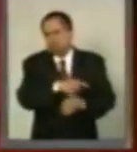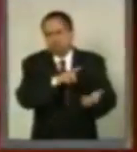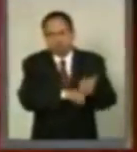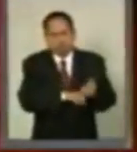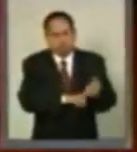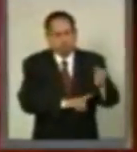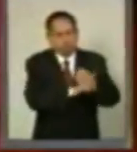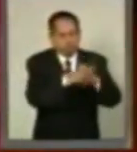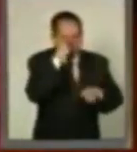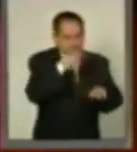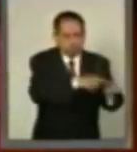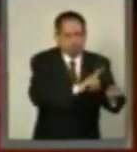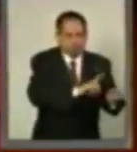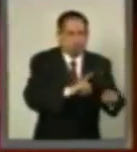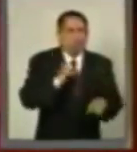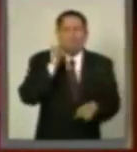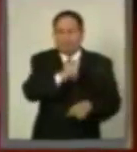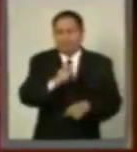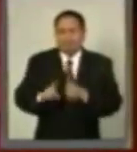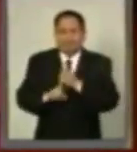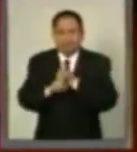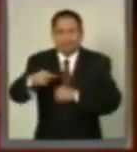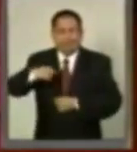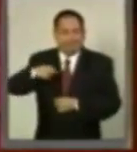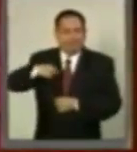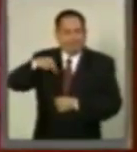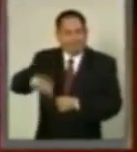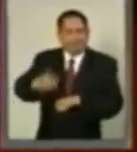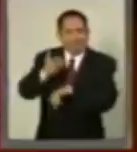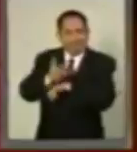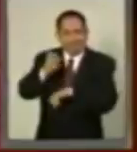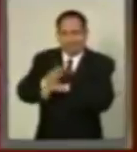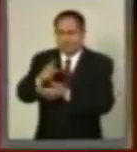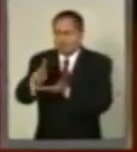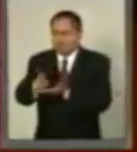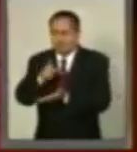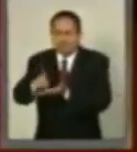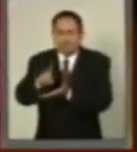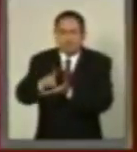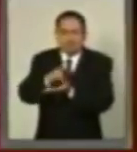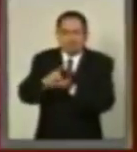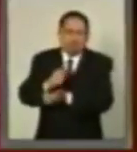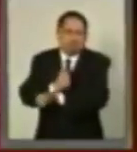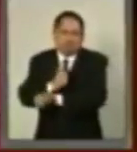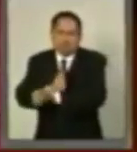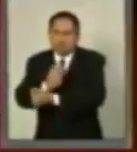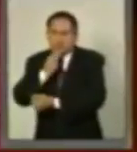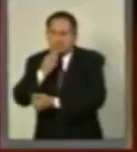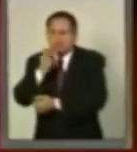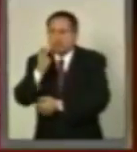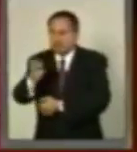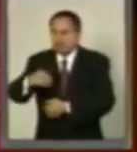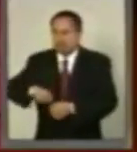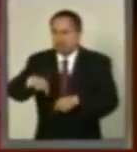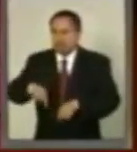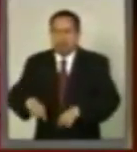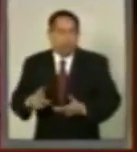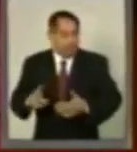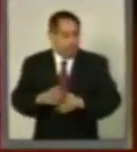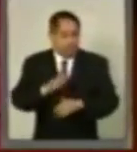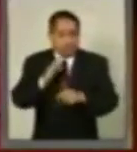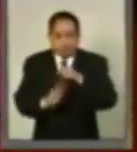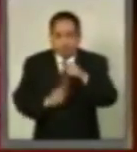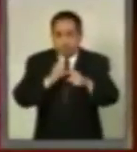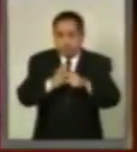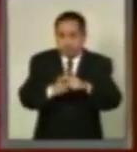problema fundamental de lo que está sucediendo en México es el consumo que tiene y que es creciente allá. Y que esto se suma al flujo